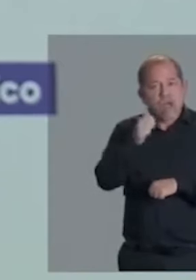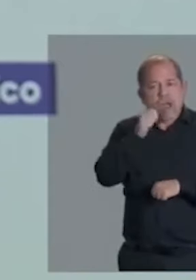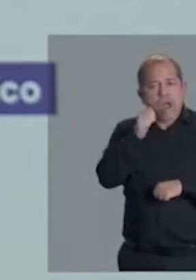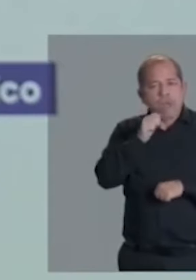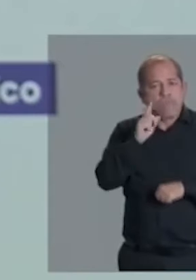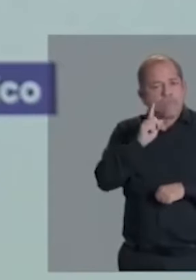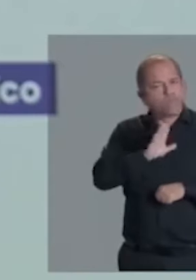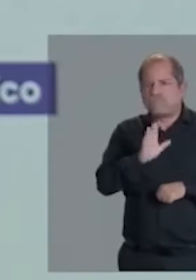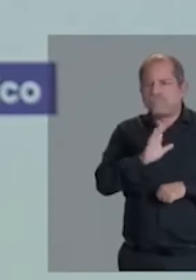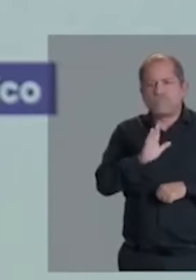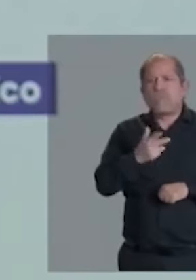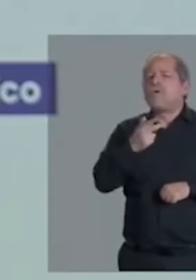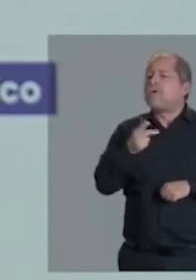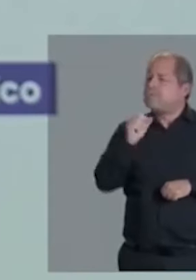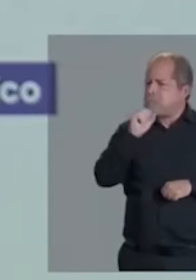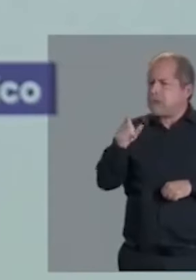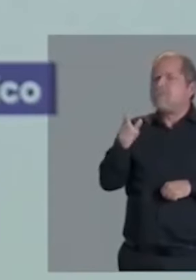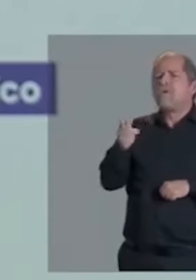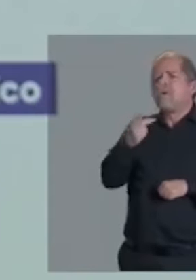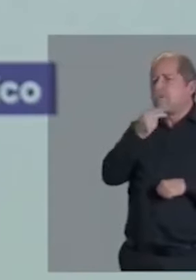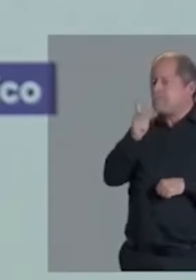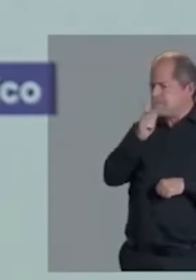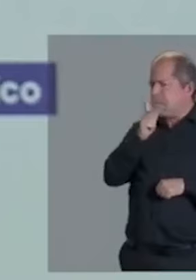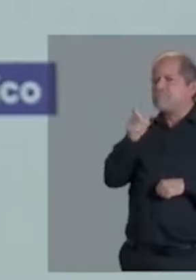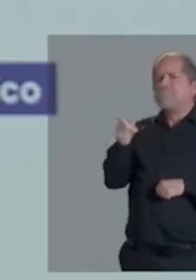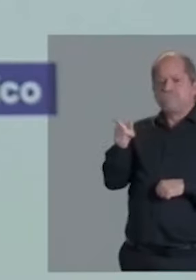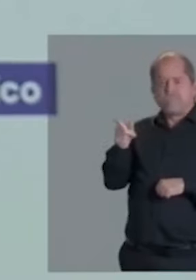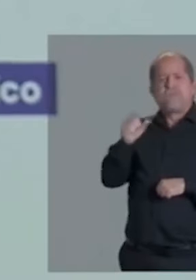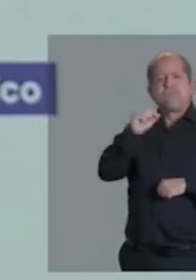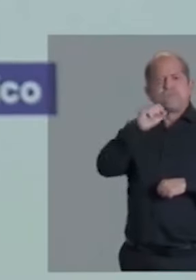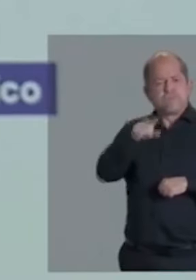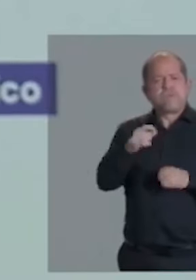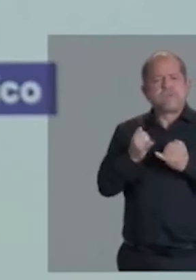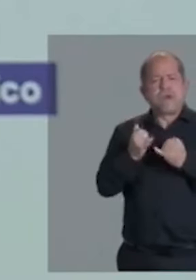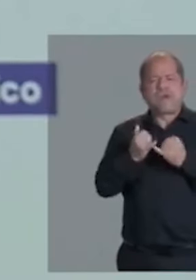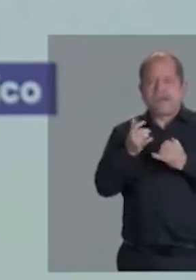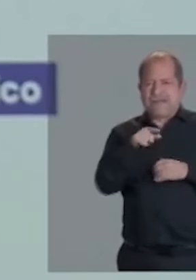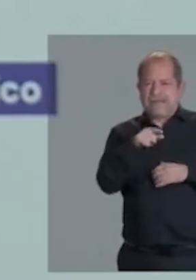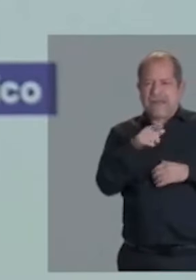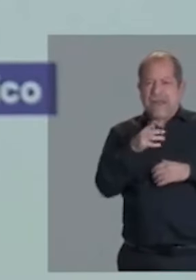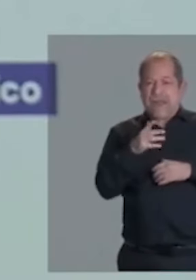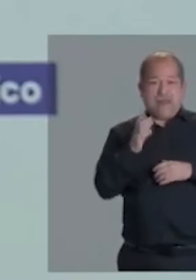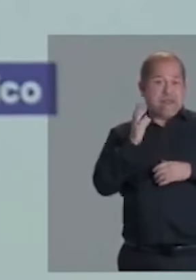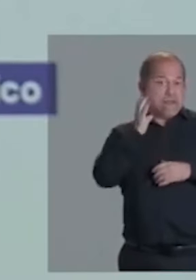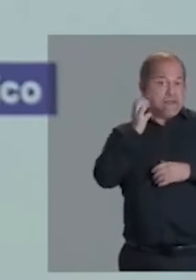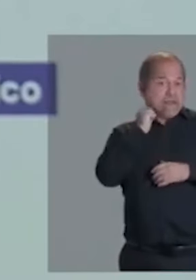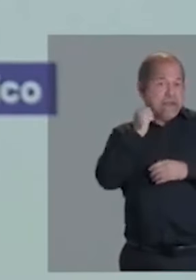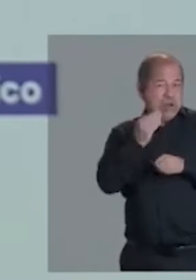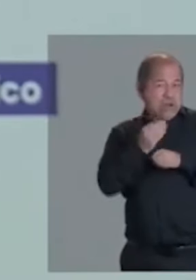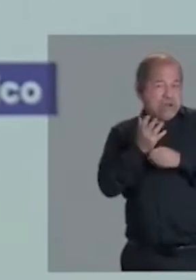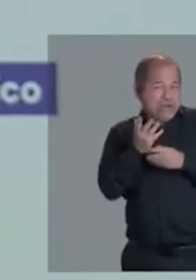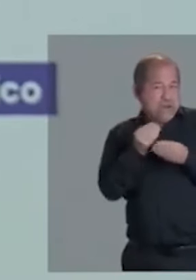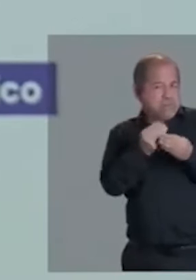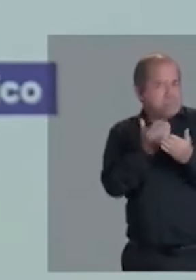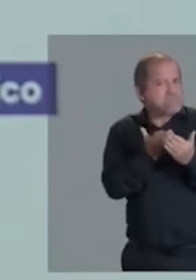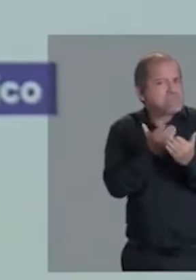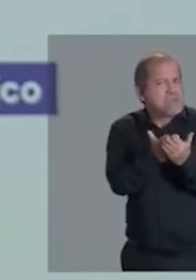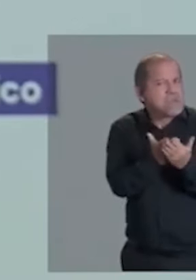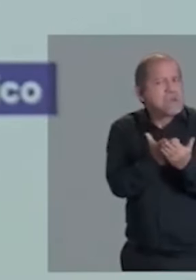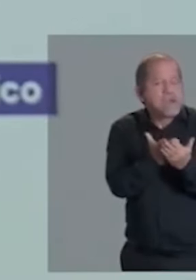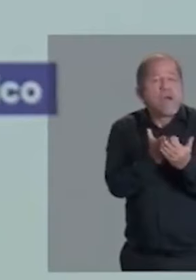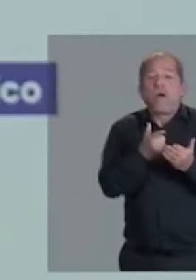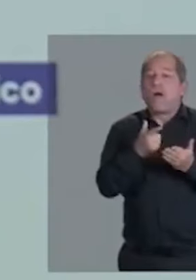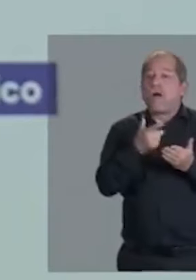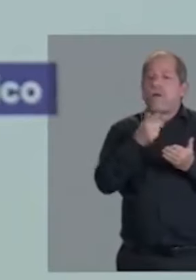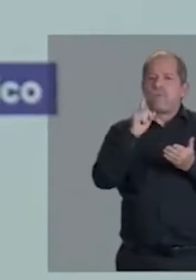También logramos la aprobación del Sistema Nacional de Cuidados, que queda pendiente en el Senado de la República, para que las mujeres tengan igualdad de oportunidades en su